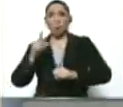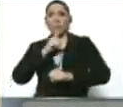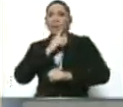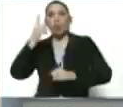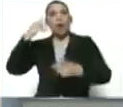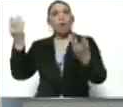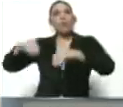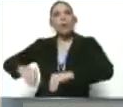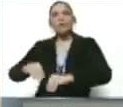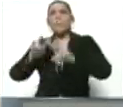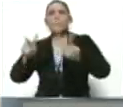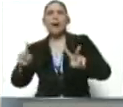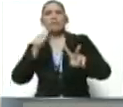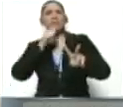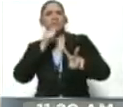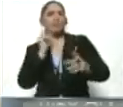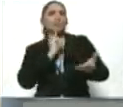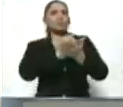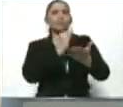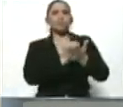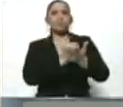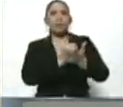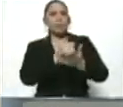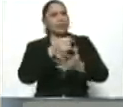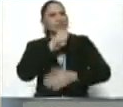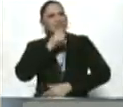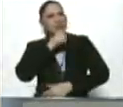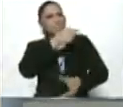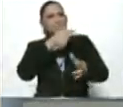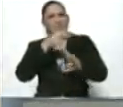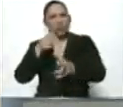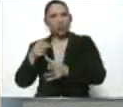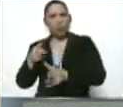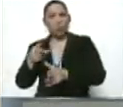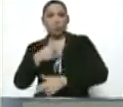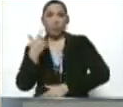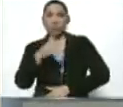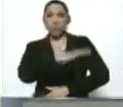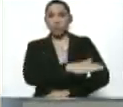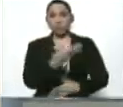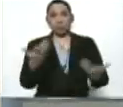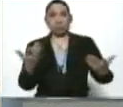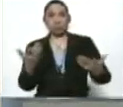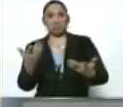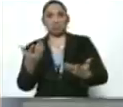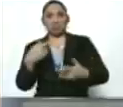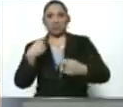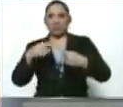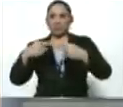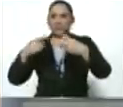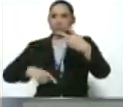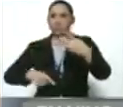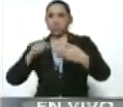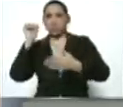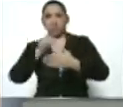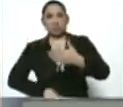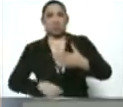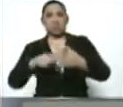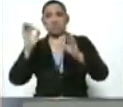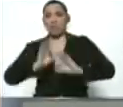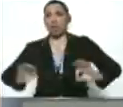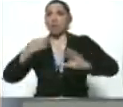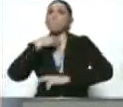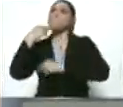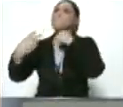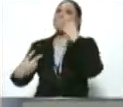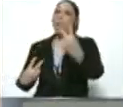identificar quiénes eran combatientes y matarlos, y así sucesivamente, sin que haya voz alguna que pare